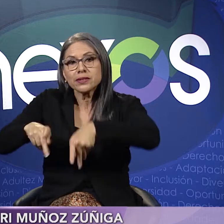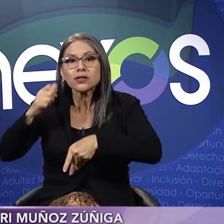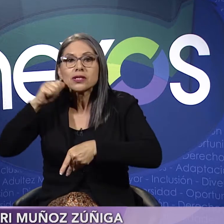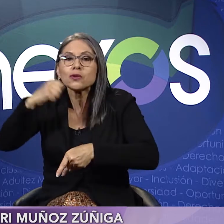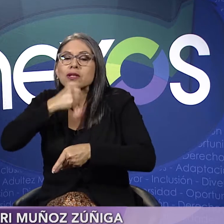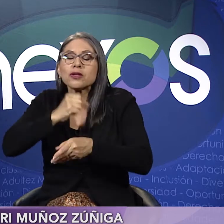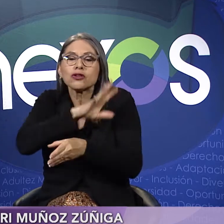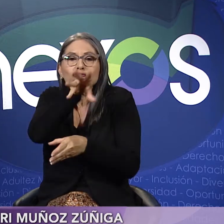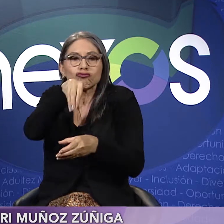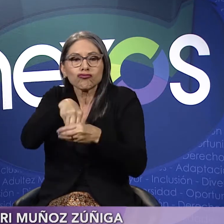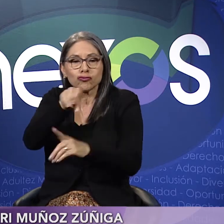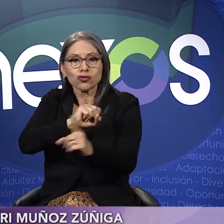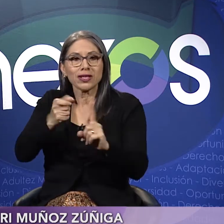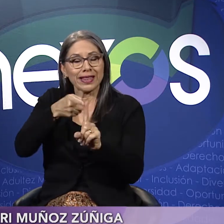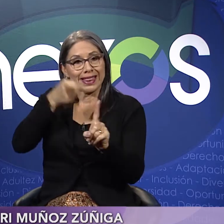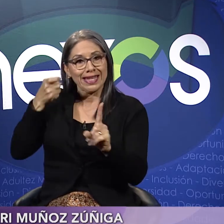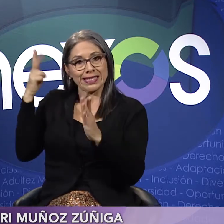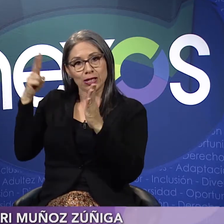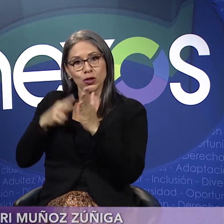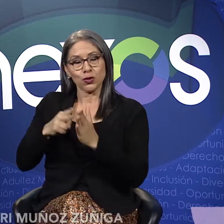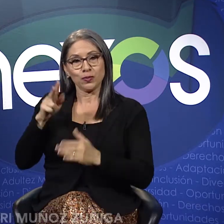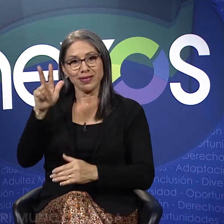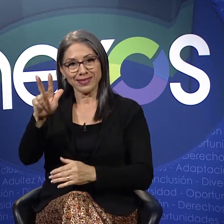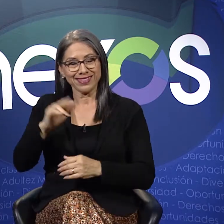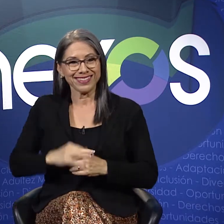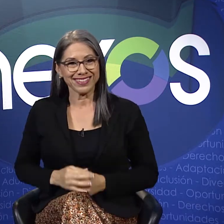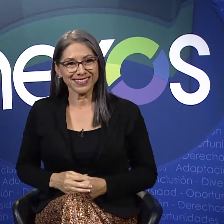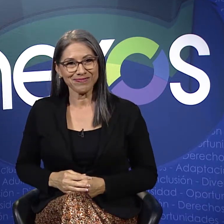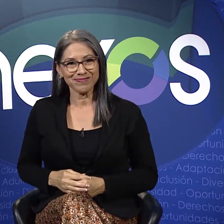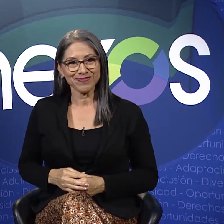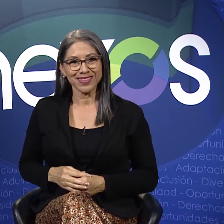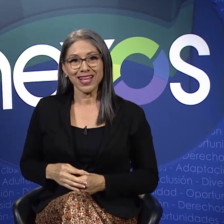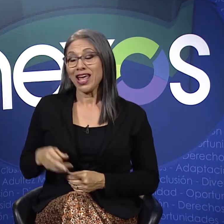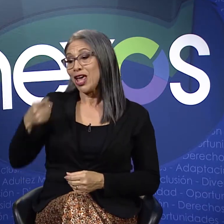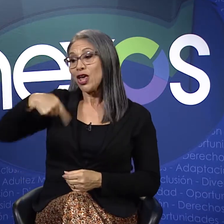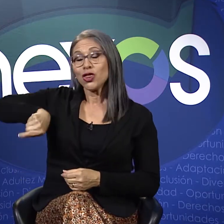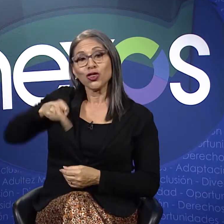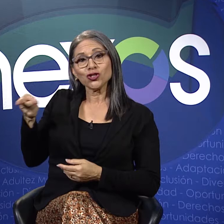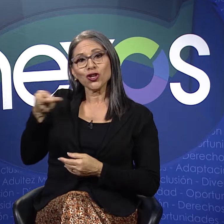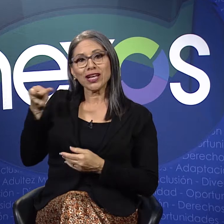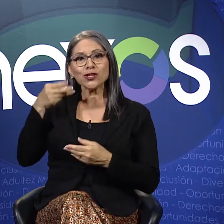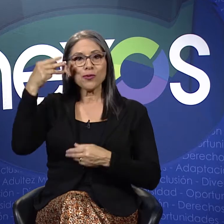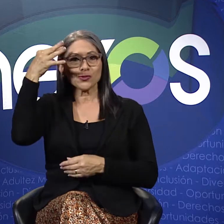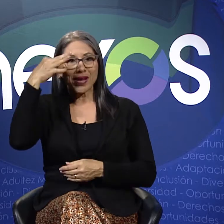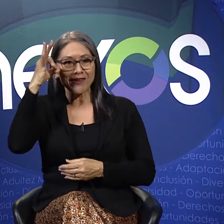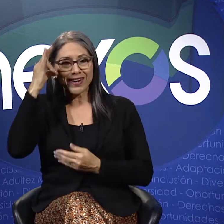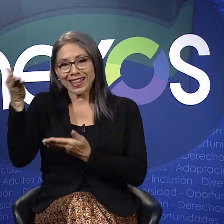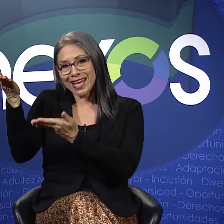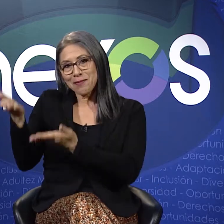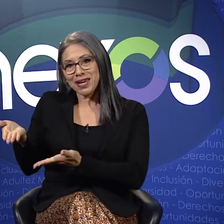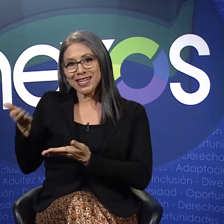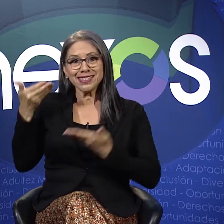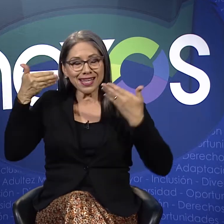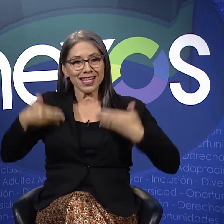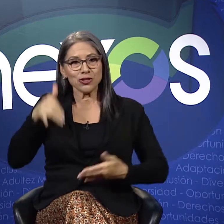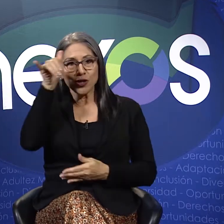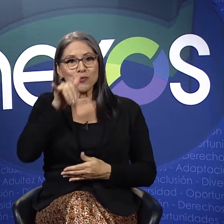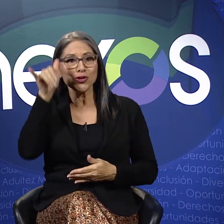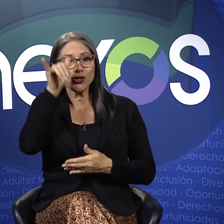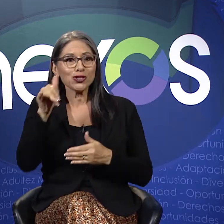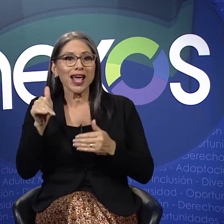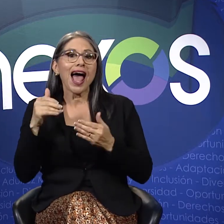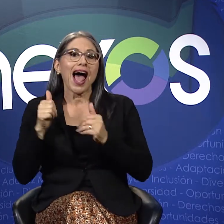personas con discapacidad y personas adultas mayores desde 2003. Nosotras somos María Fernanda Jiménez y